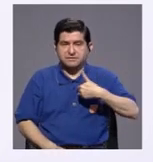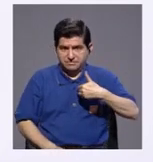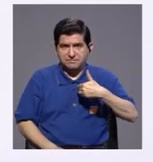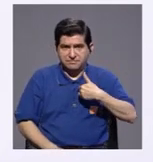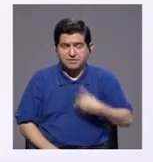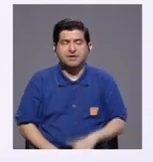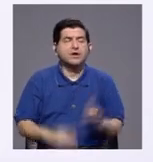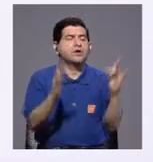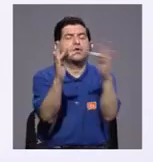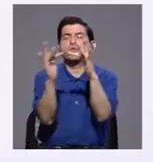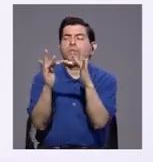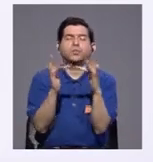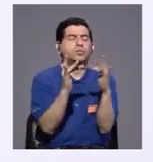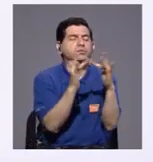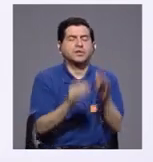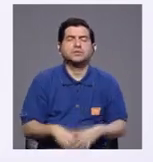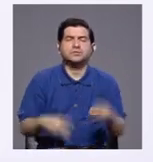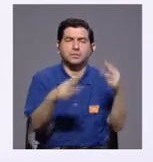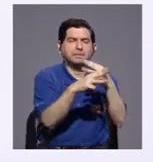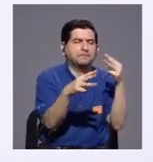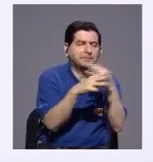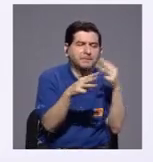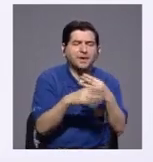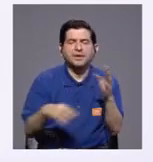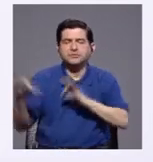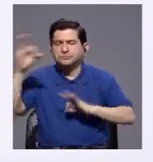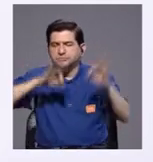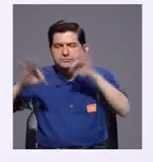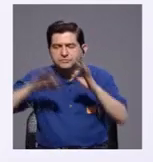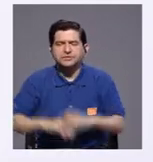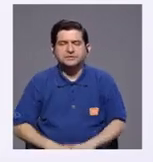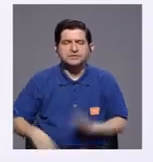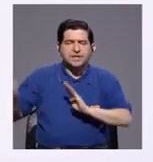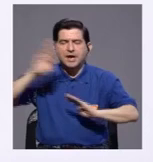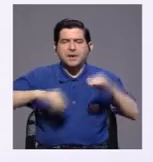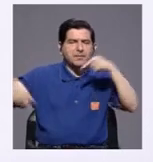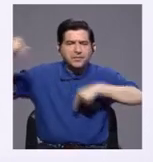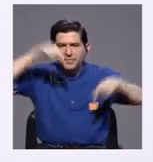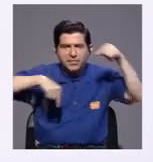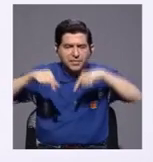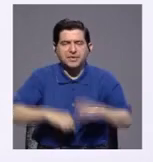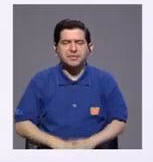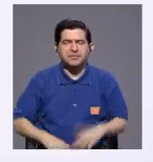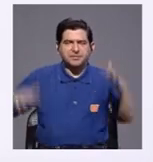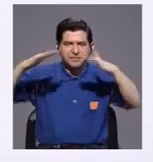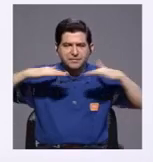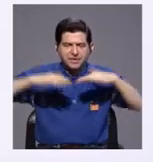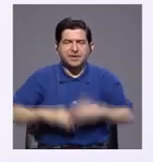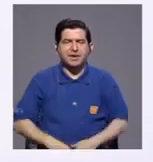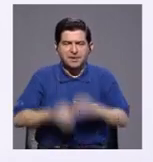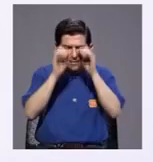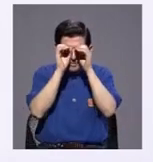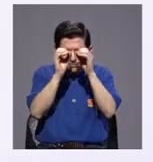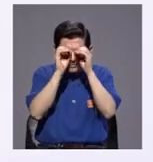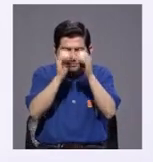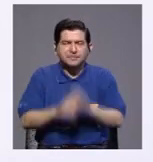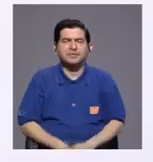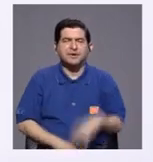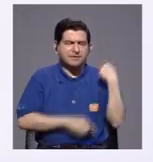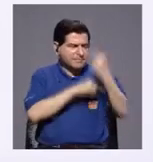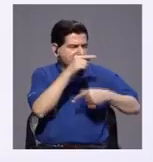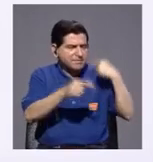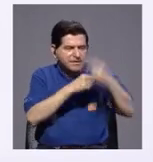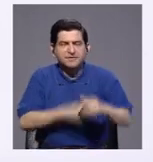contacto con matemáticas con física con bioquímica con ecología con microbiología con genética